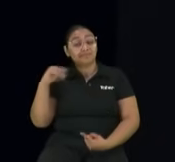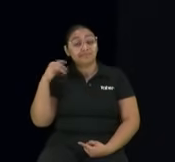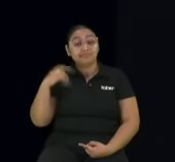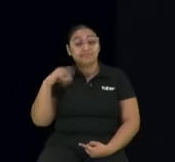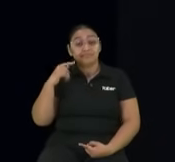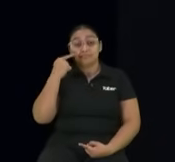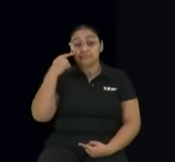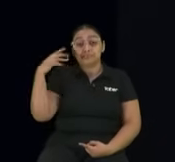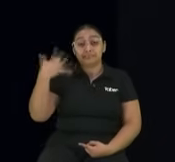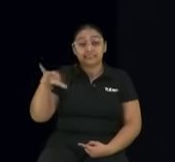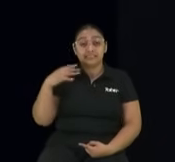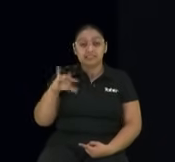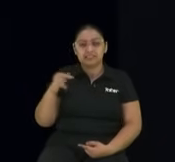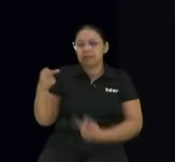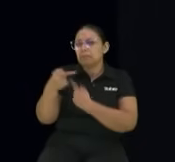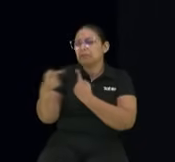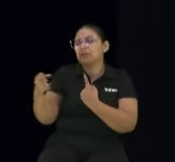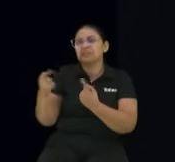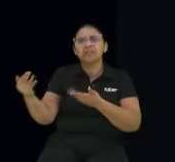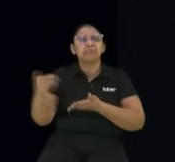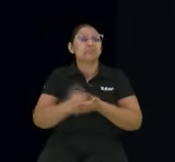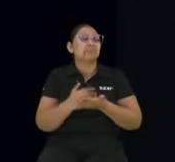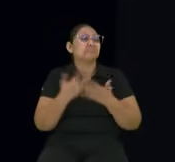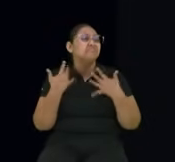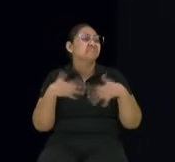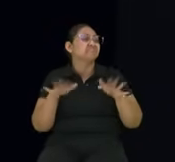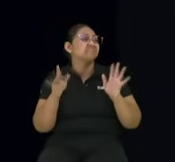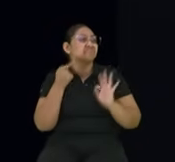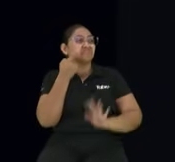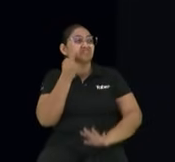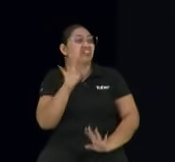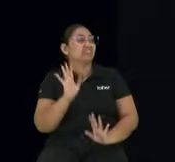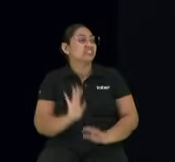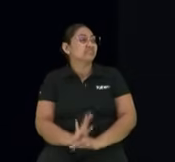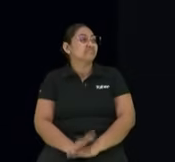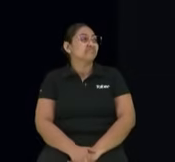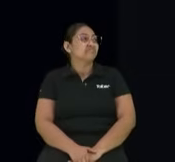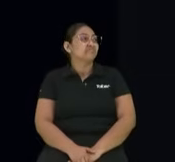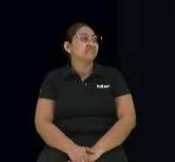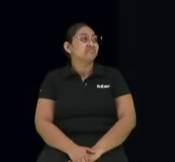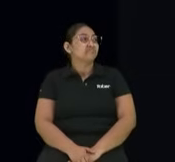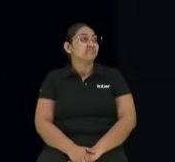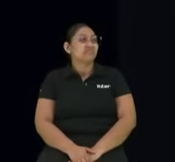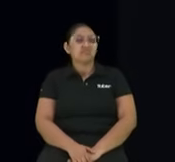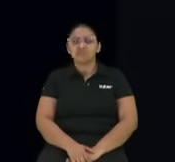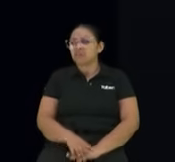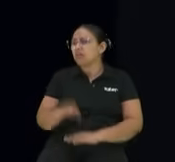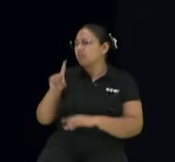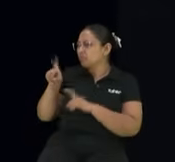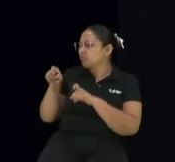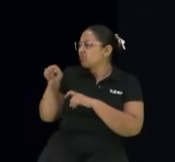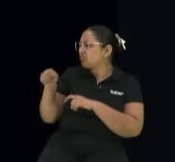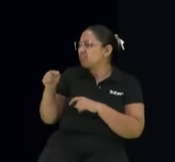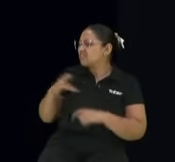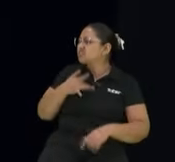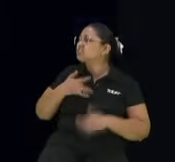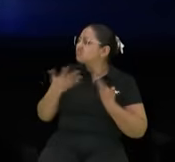las que vienen religiosamente a ver qué pasa Ay no sé y Y vos que sentís